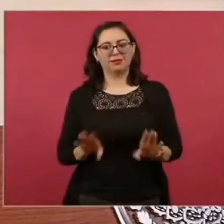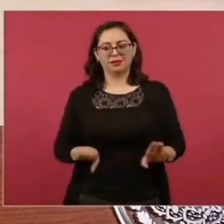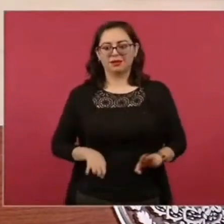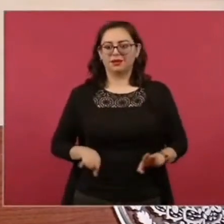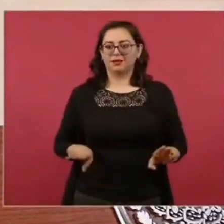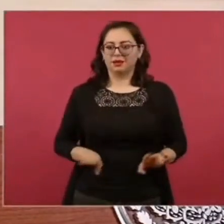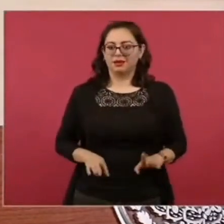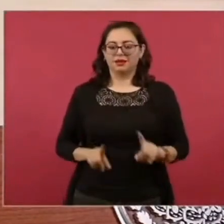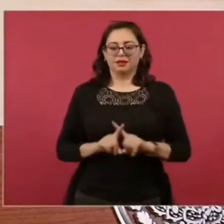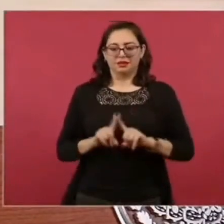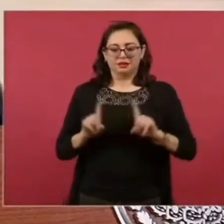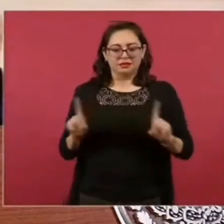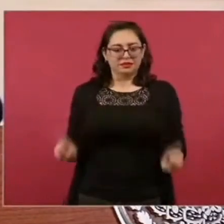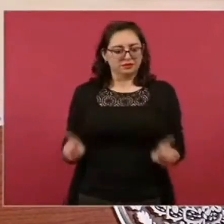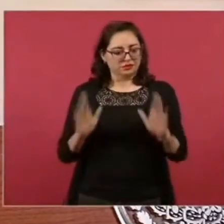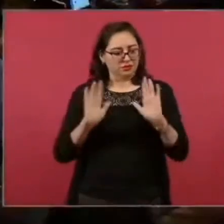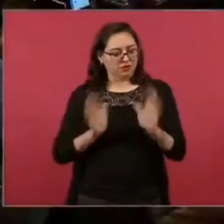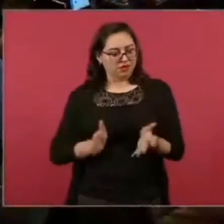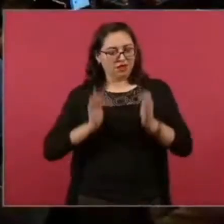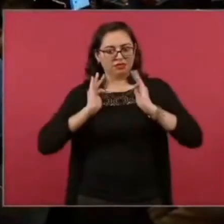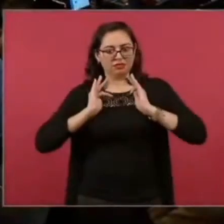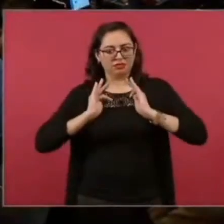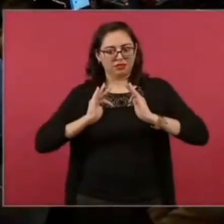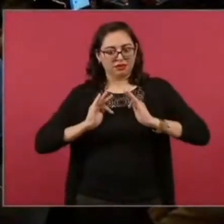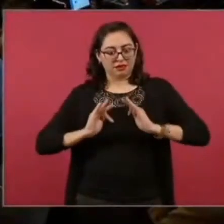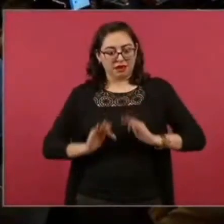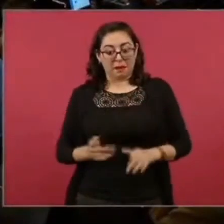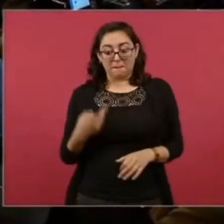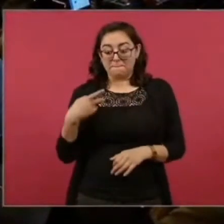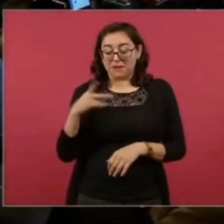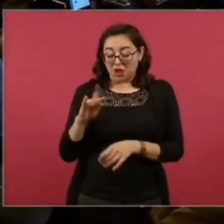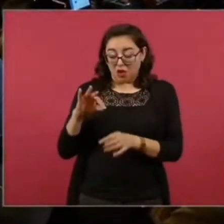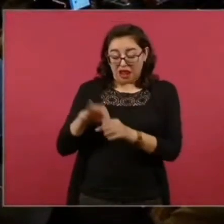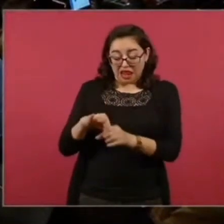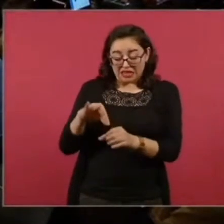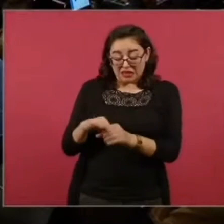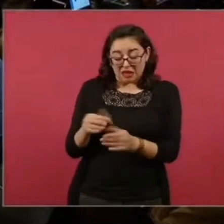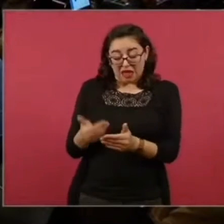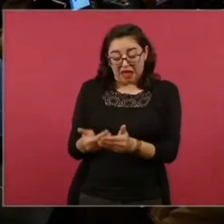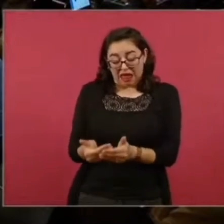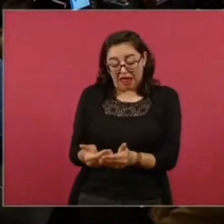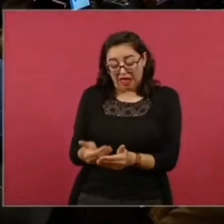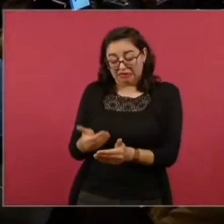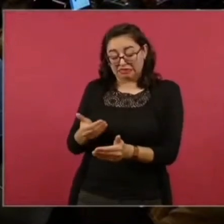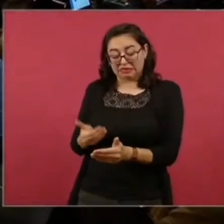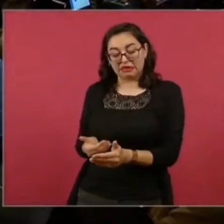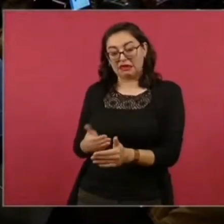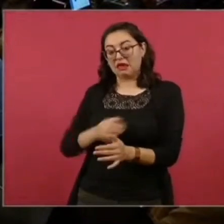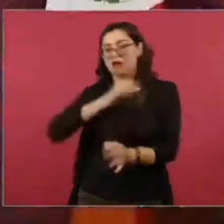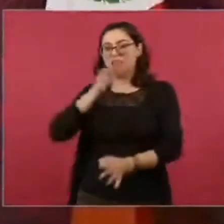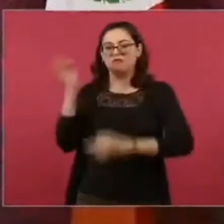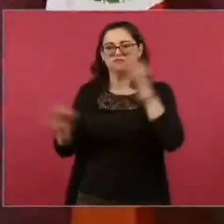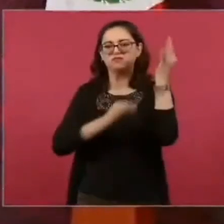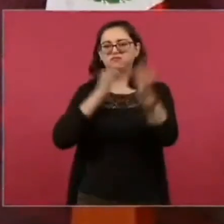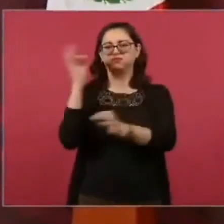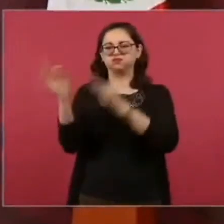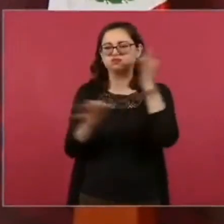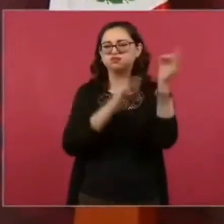distintos. Pero antes, y eran periódicos y la